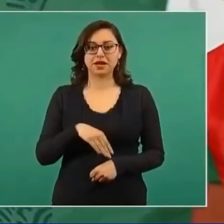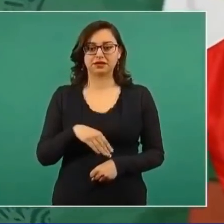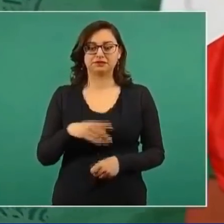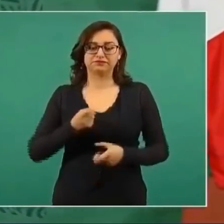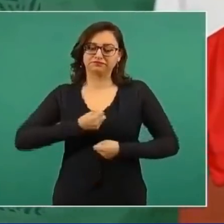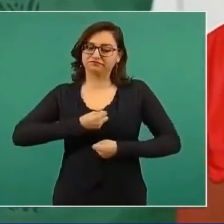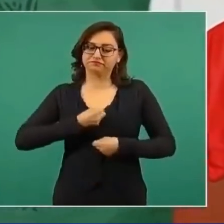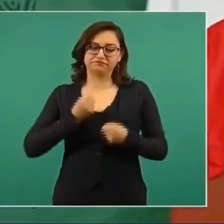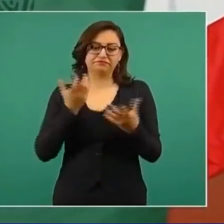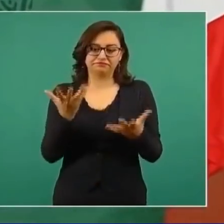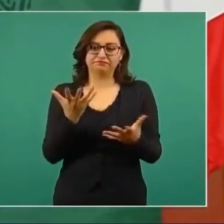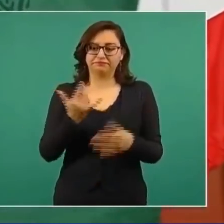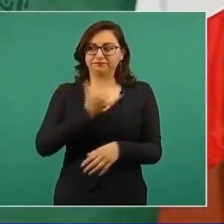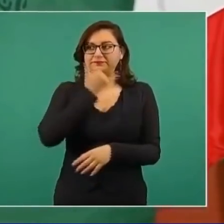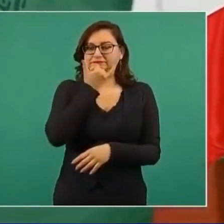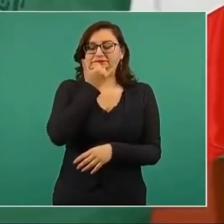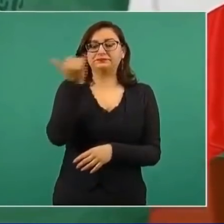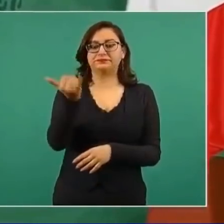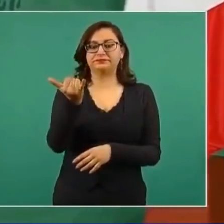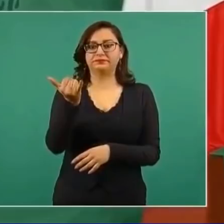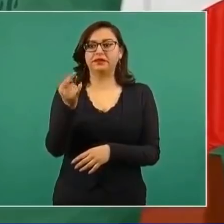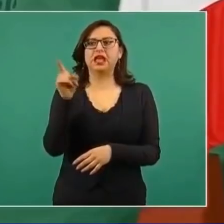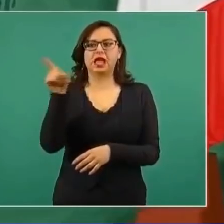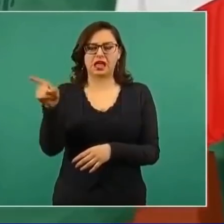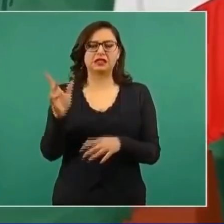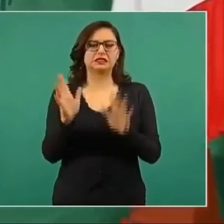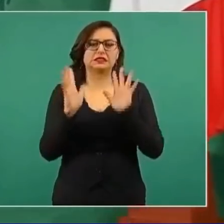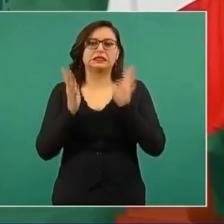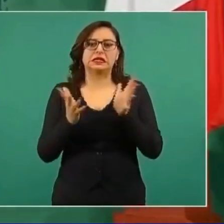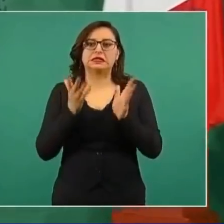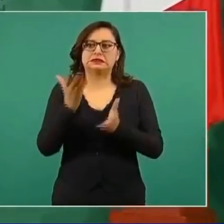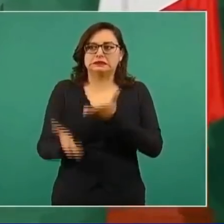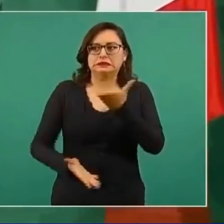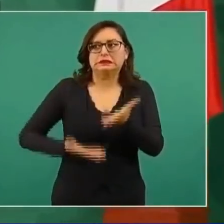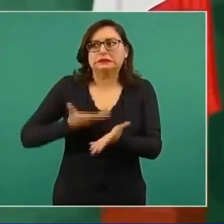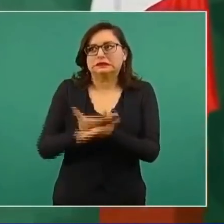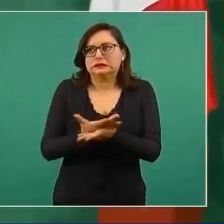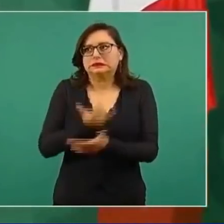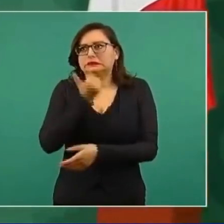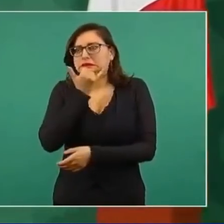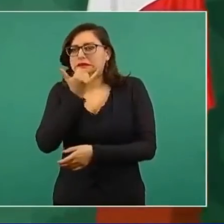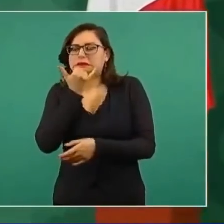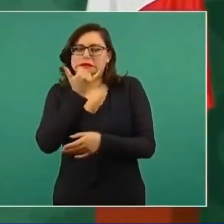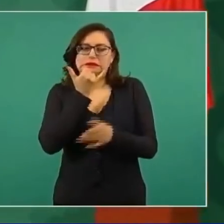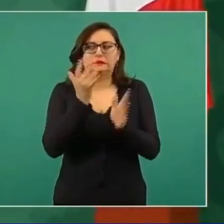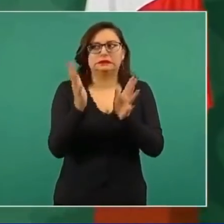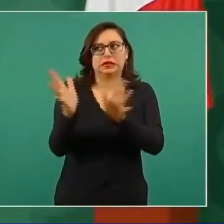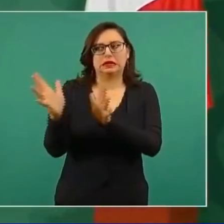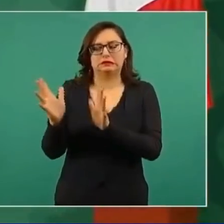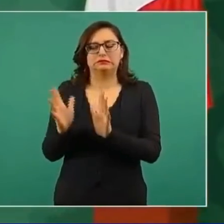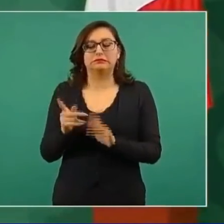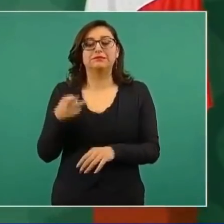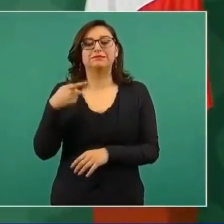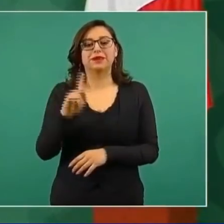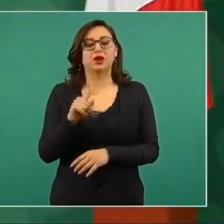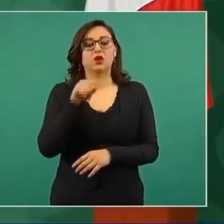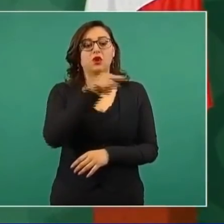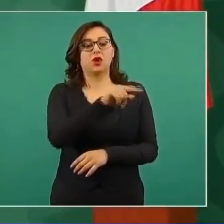expresión. Ya ofreció él disculpa, pero lo que dice el presidente